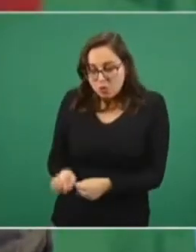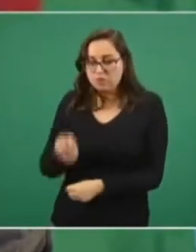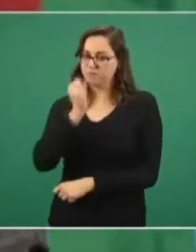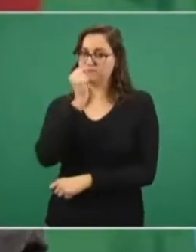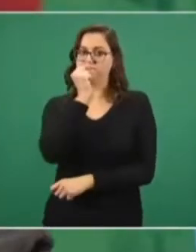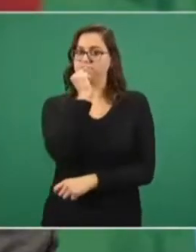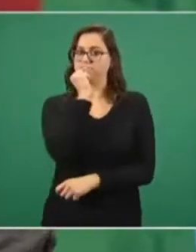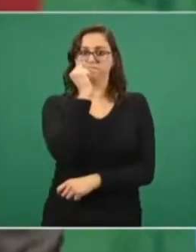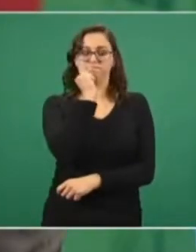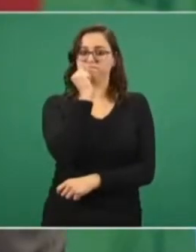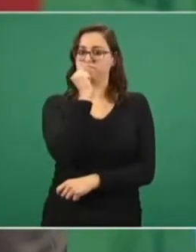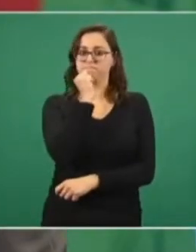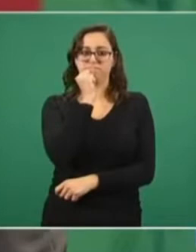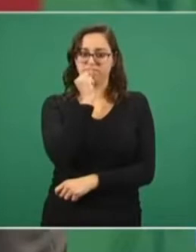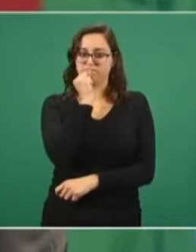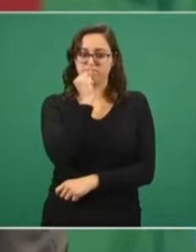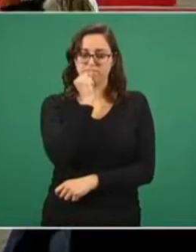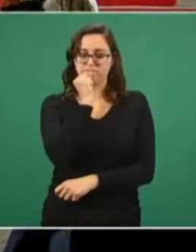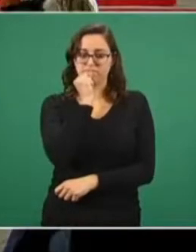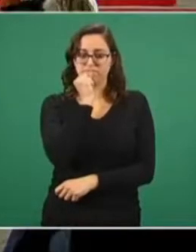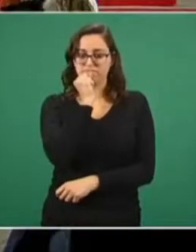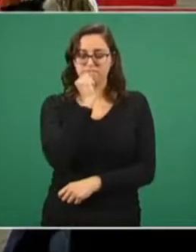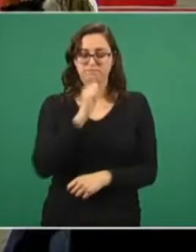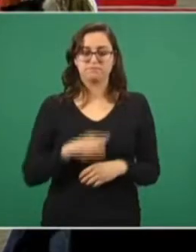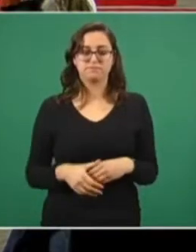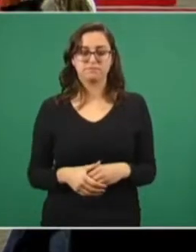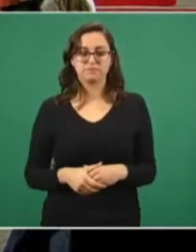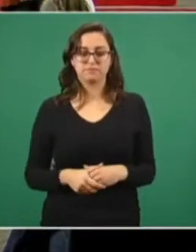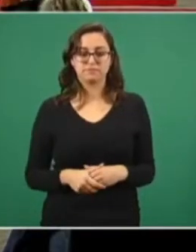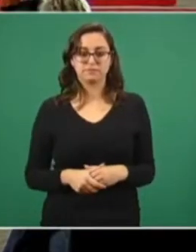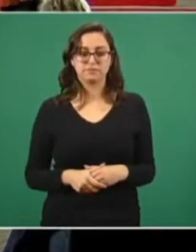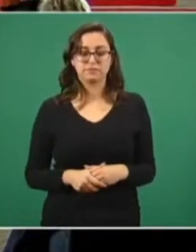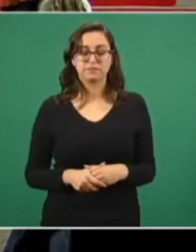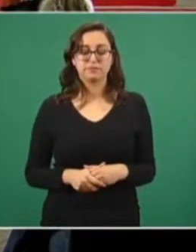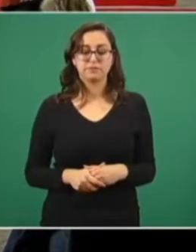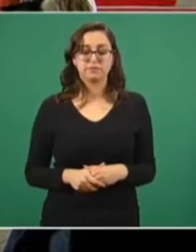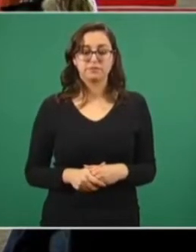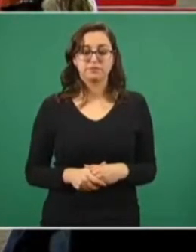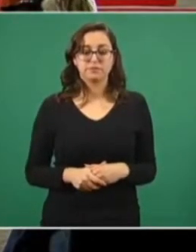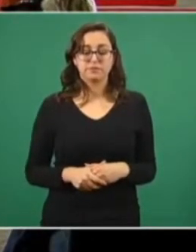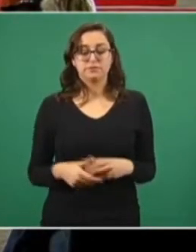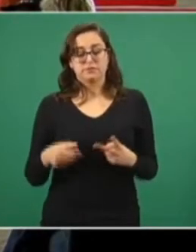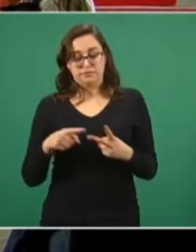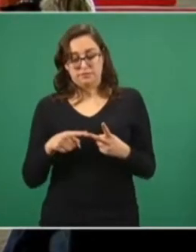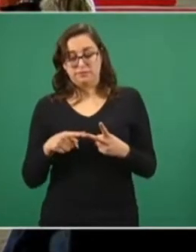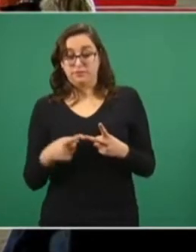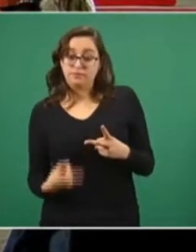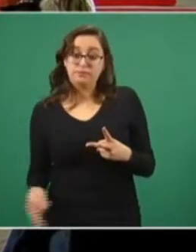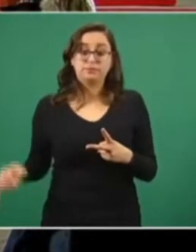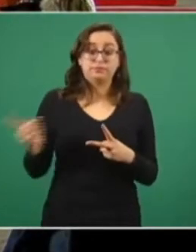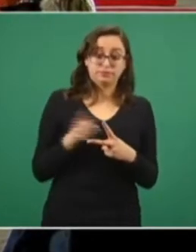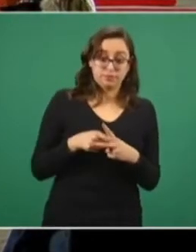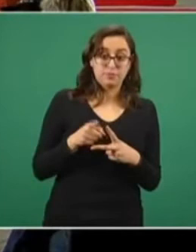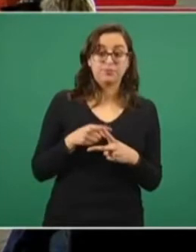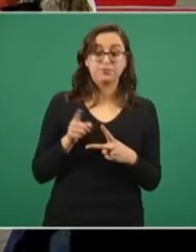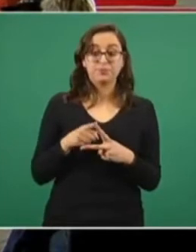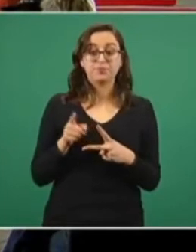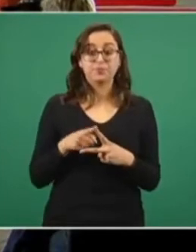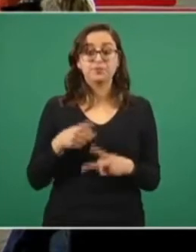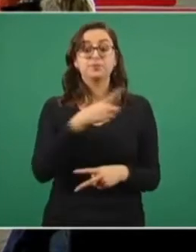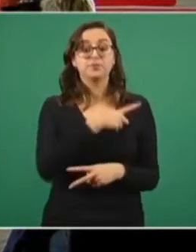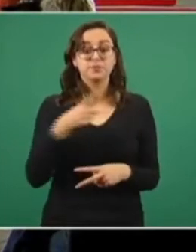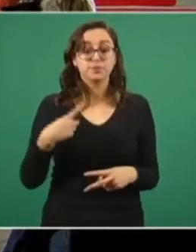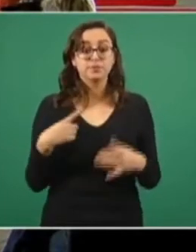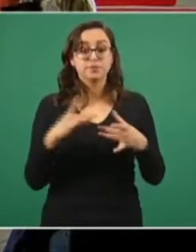de las vacunas en personas menores de 16 años. Sobre la otra noticia, aprovecho para aclarar